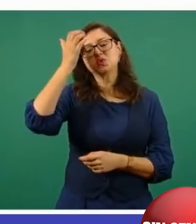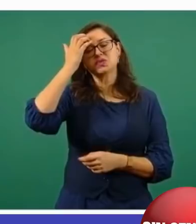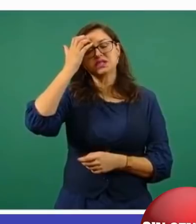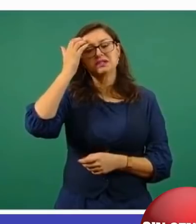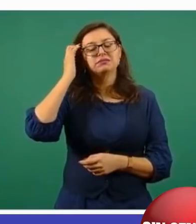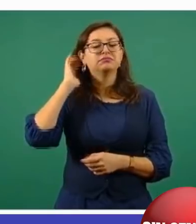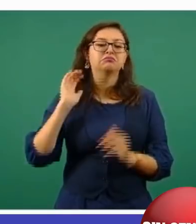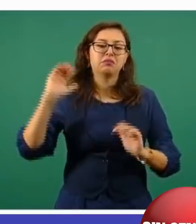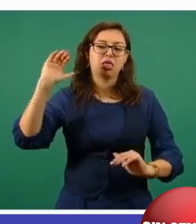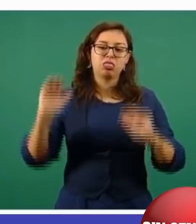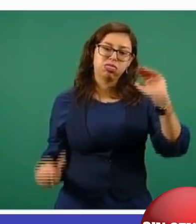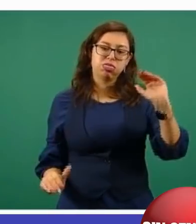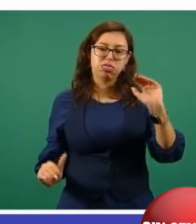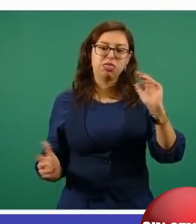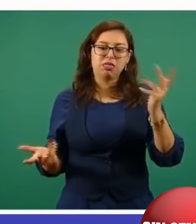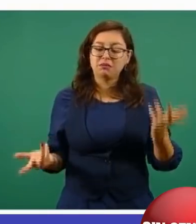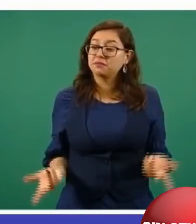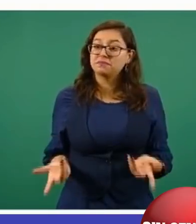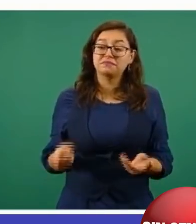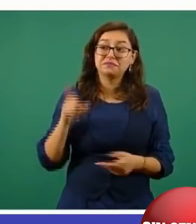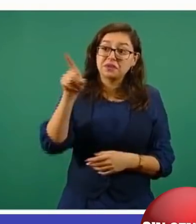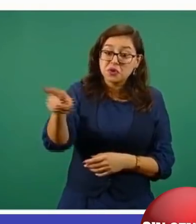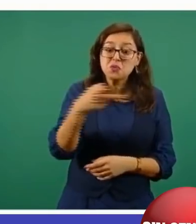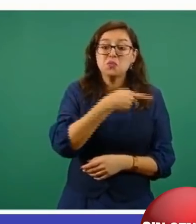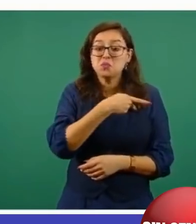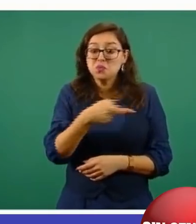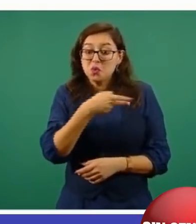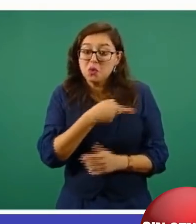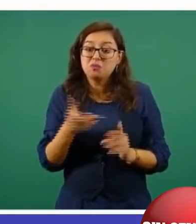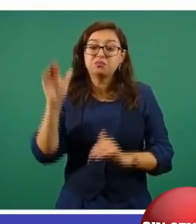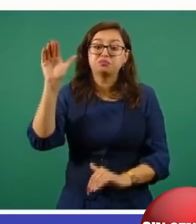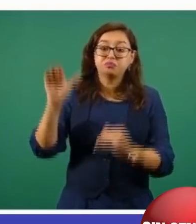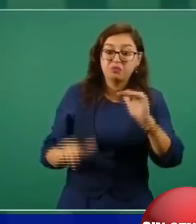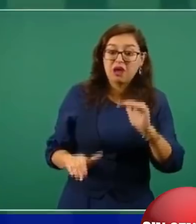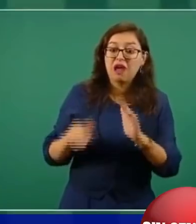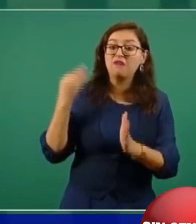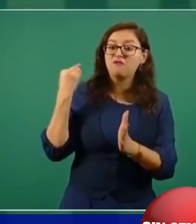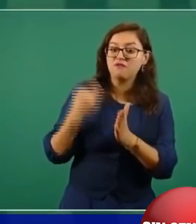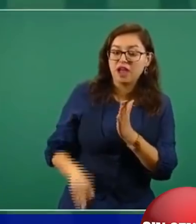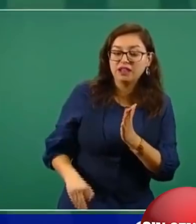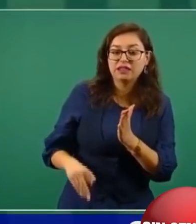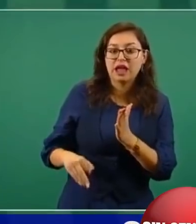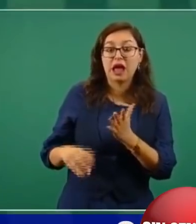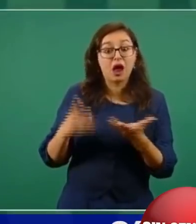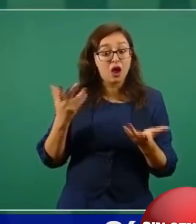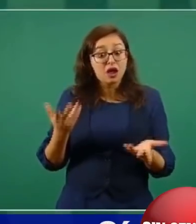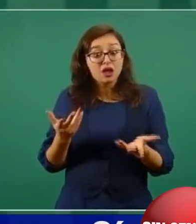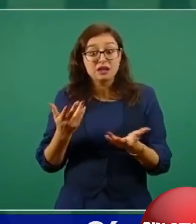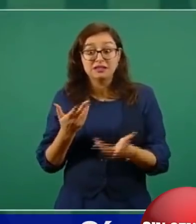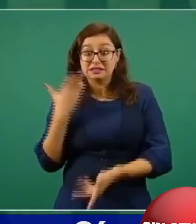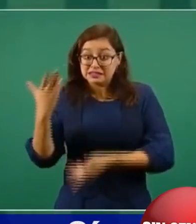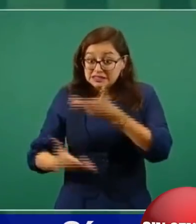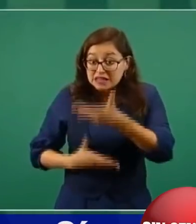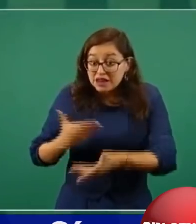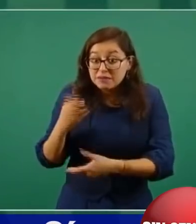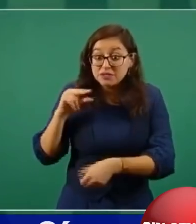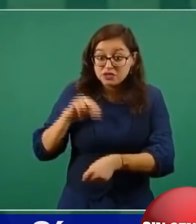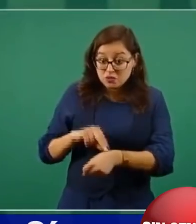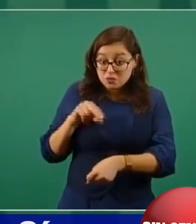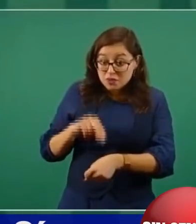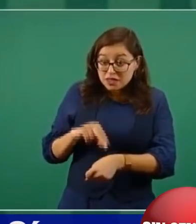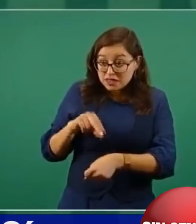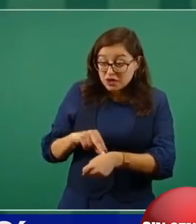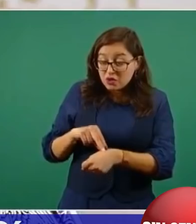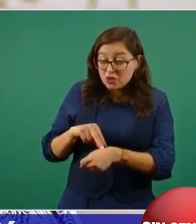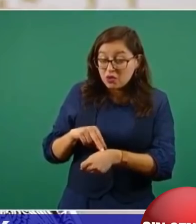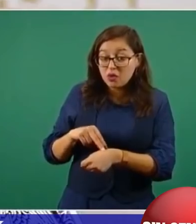la desigualdad social. Donde hay desigualdad social, hay carencia no solamente de servicios propiamente dichos, servicios